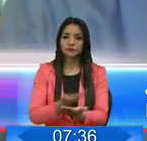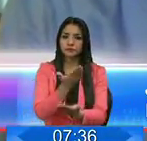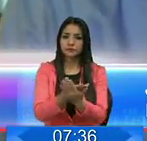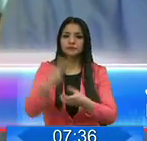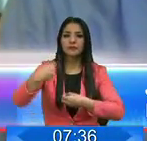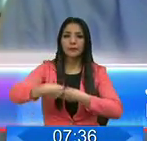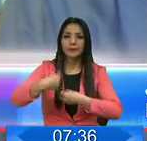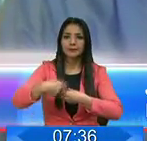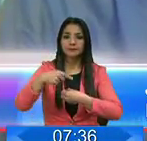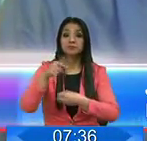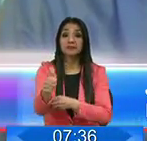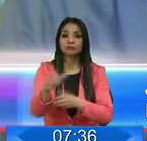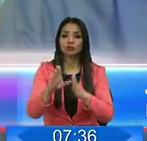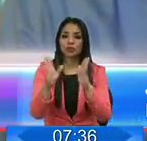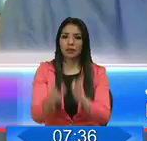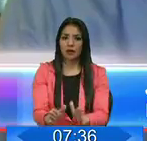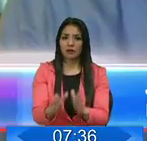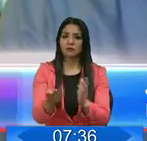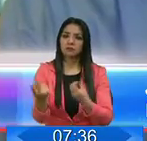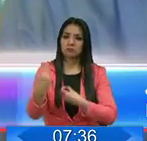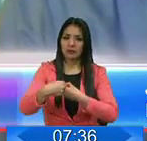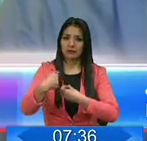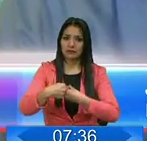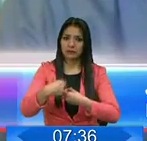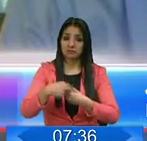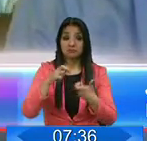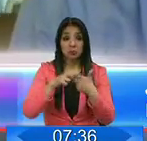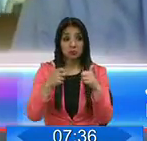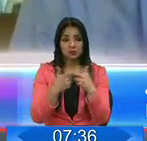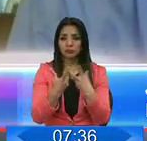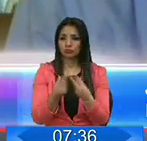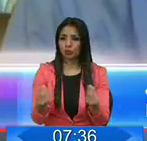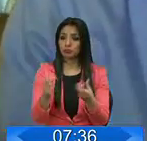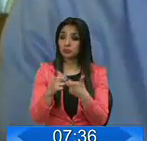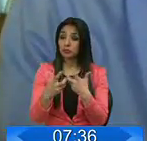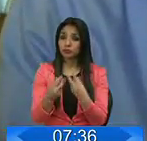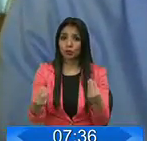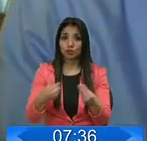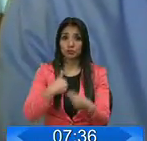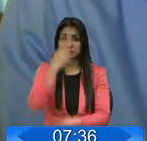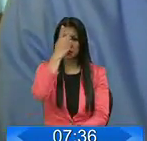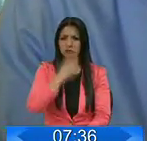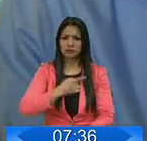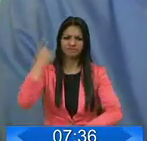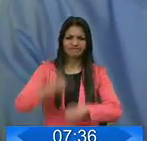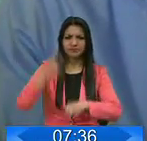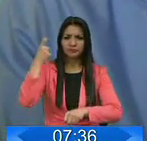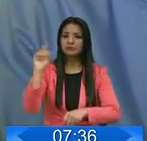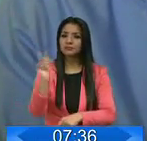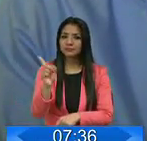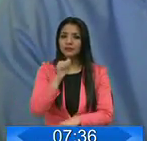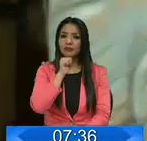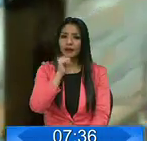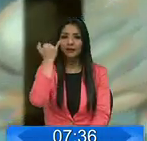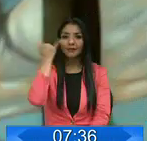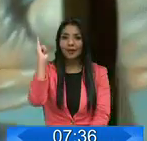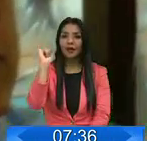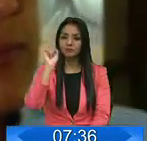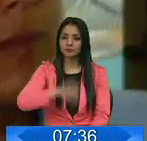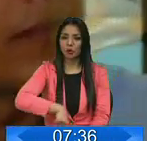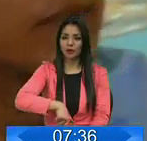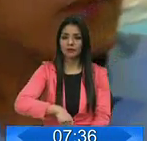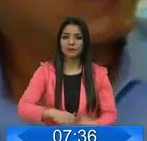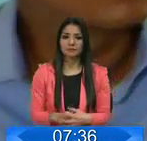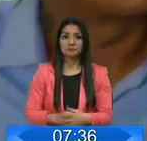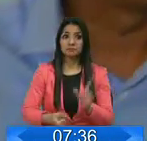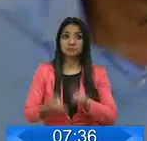activa de la ciudadanía en todas las soluciones, porque nosotros no tenemos la última palabra. Y no es que sea falta de iniciativa. Es su primera